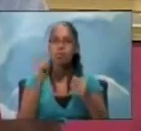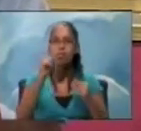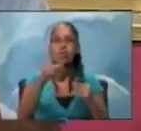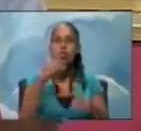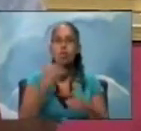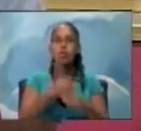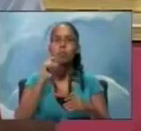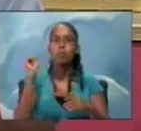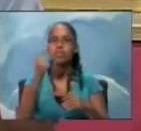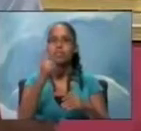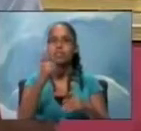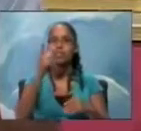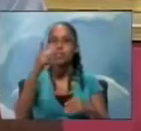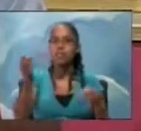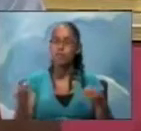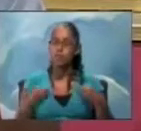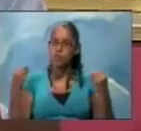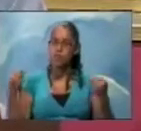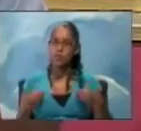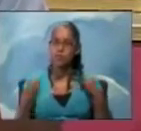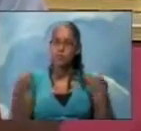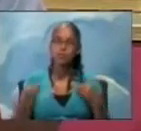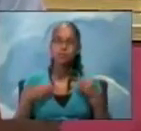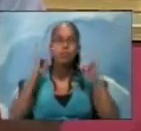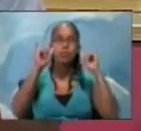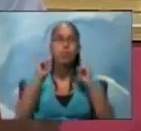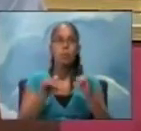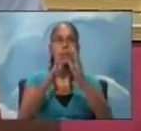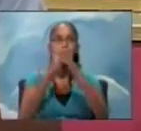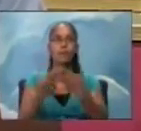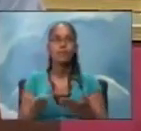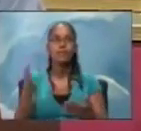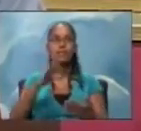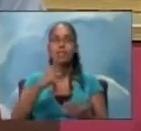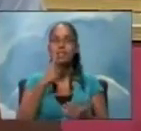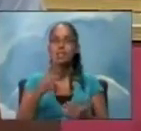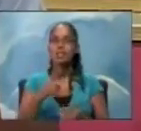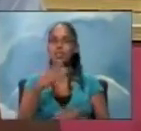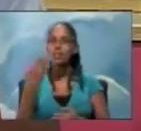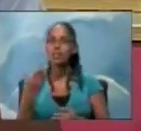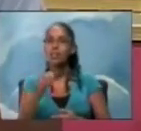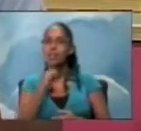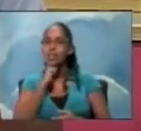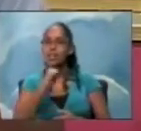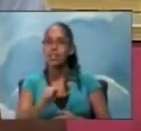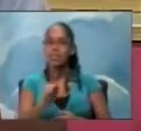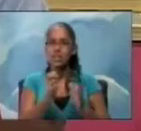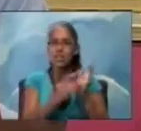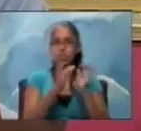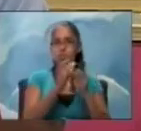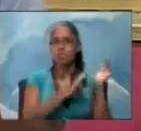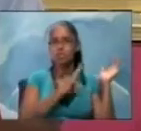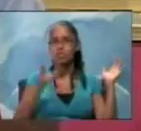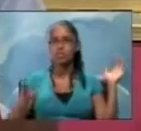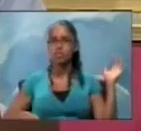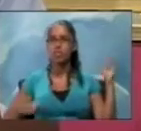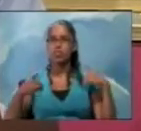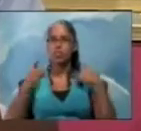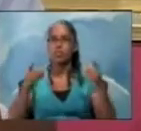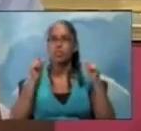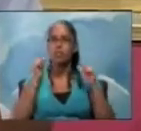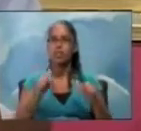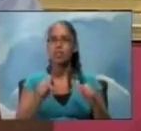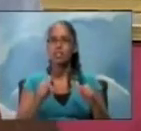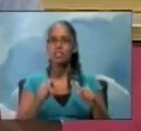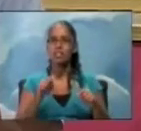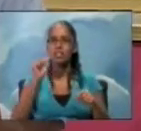principal, las piedras vivas, o sea, la misma palabra le está diciendo que es que él es el Mesías. Debido a eso, se